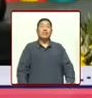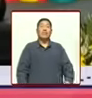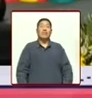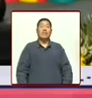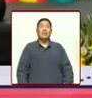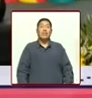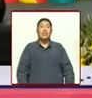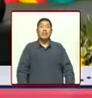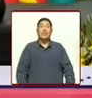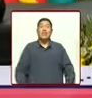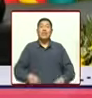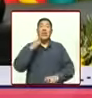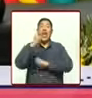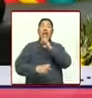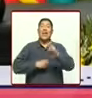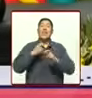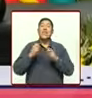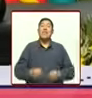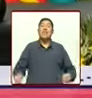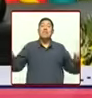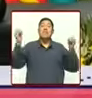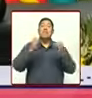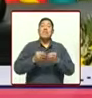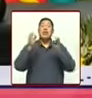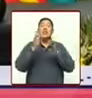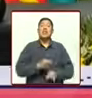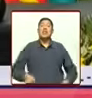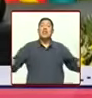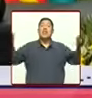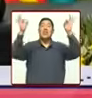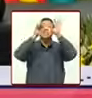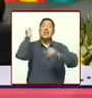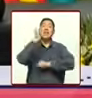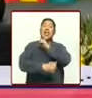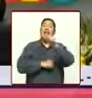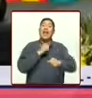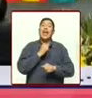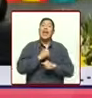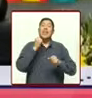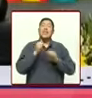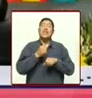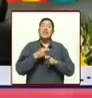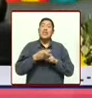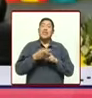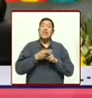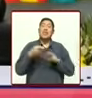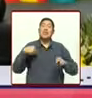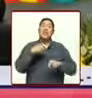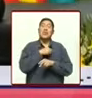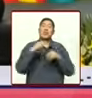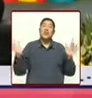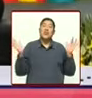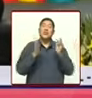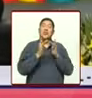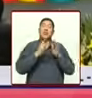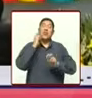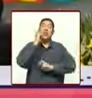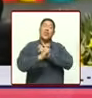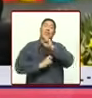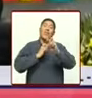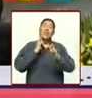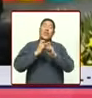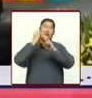Económico que genera la feria más importante del año definitivamente, así que en minutos nada más nosotros volvemos con la feria de